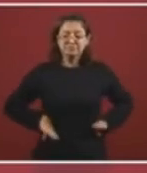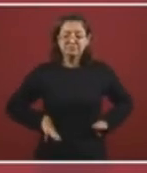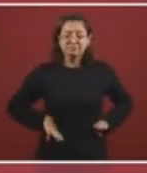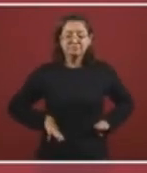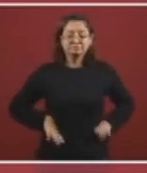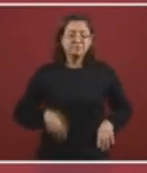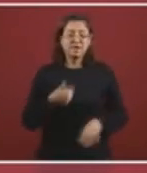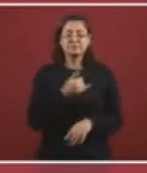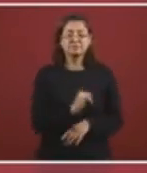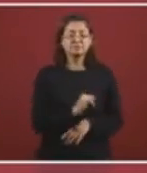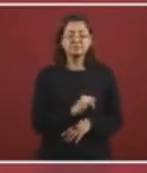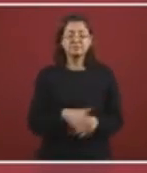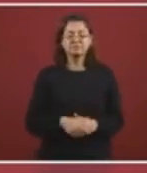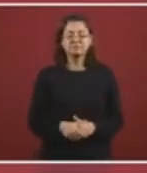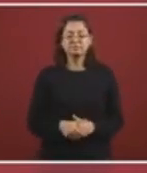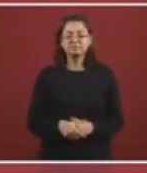inclusive